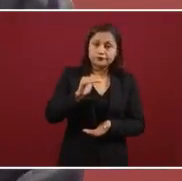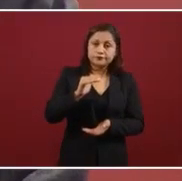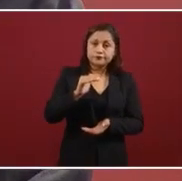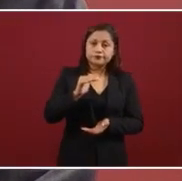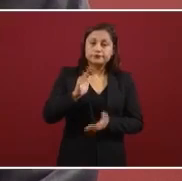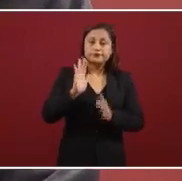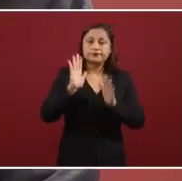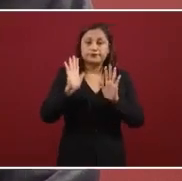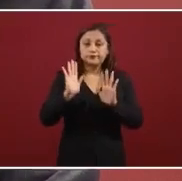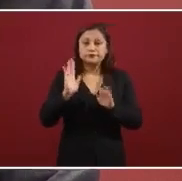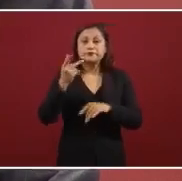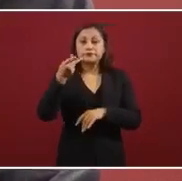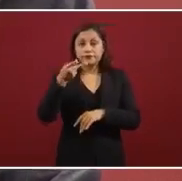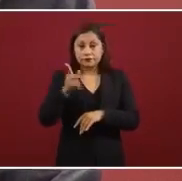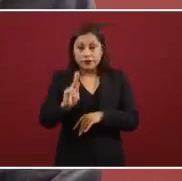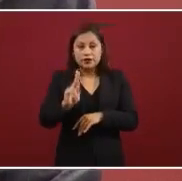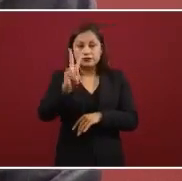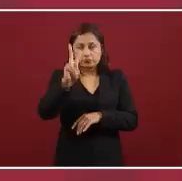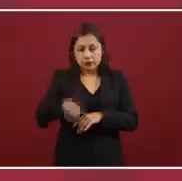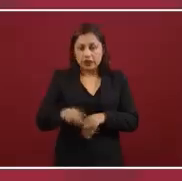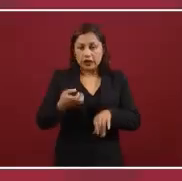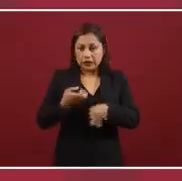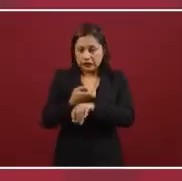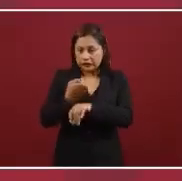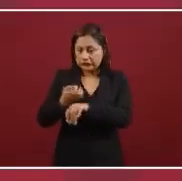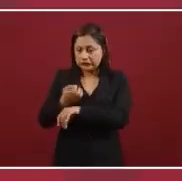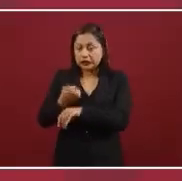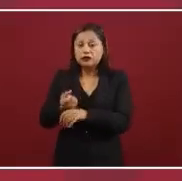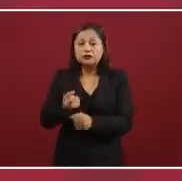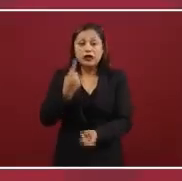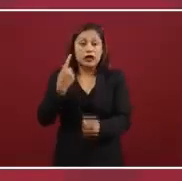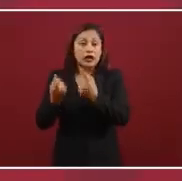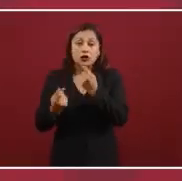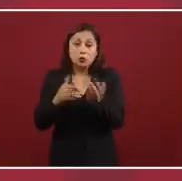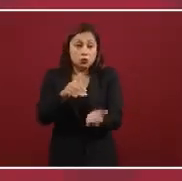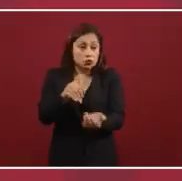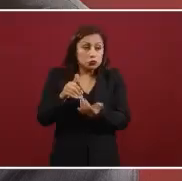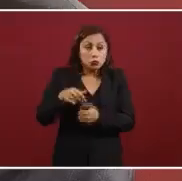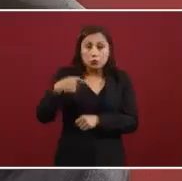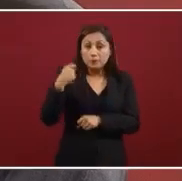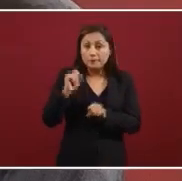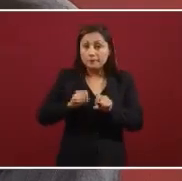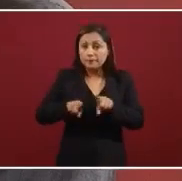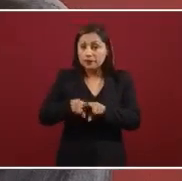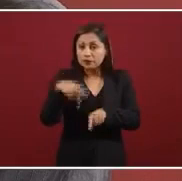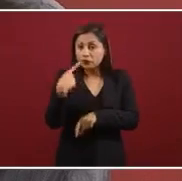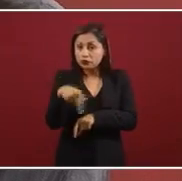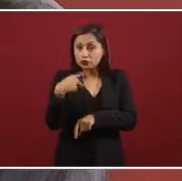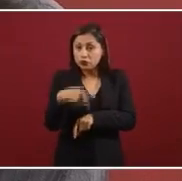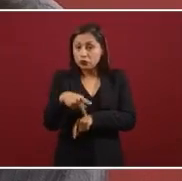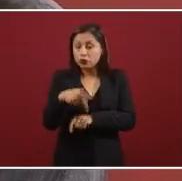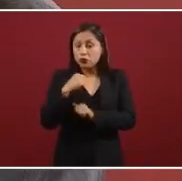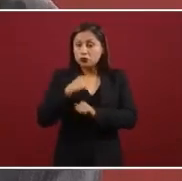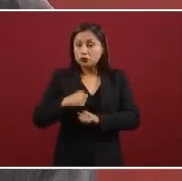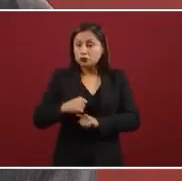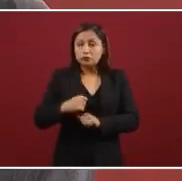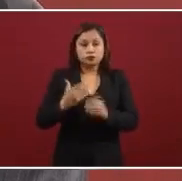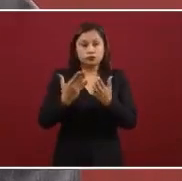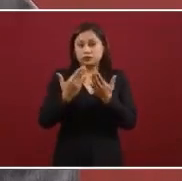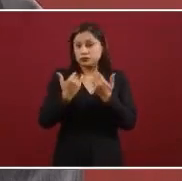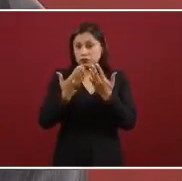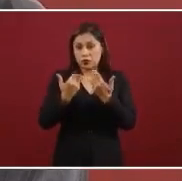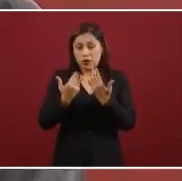los que tienen ingresos propios o un porcentaje considerable de ingresos propios. Creo que